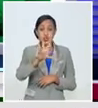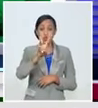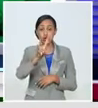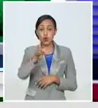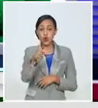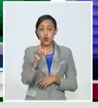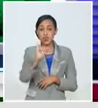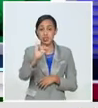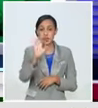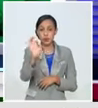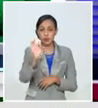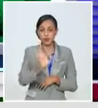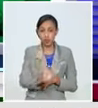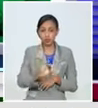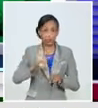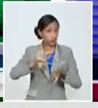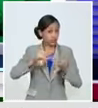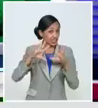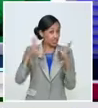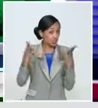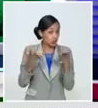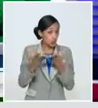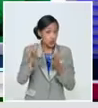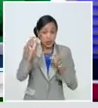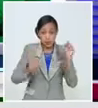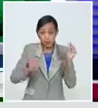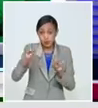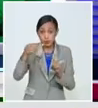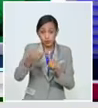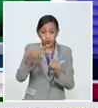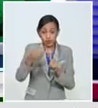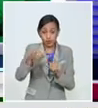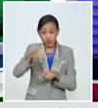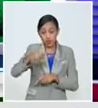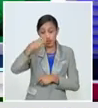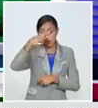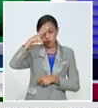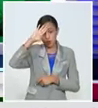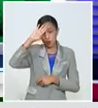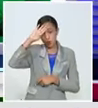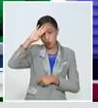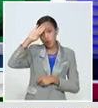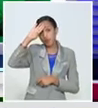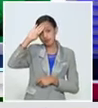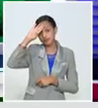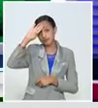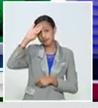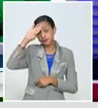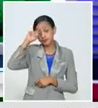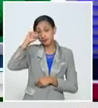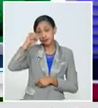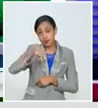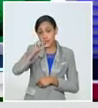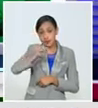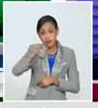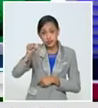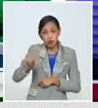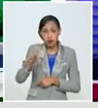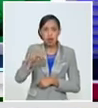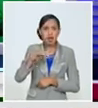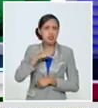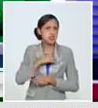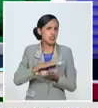52,6% de todas las personas diagnosticadas en Cuba, pues han sido asintomáticos